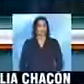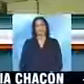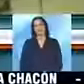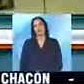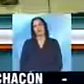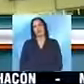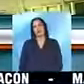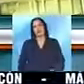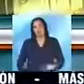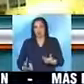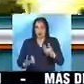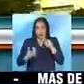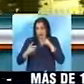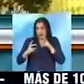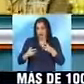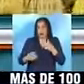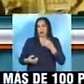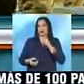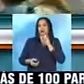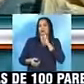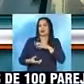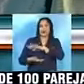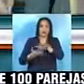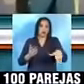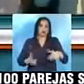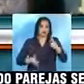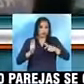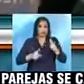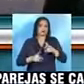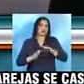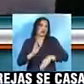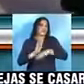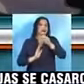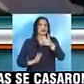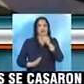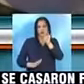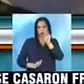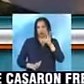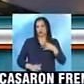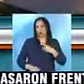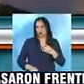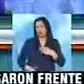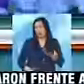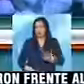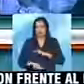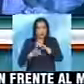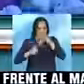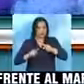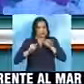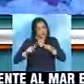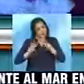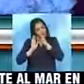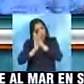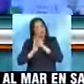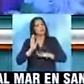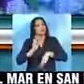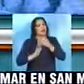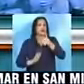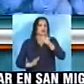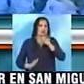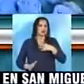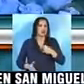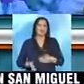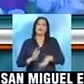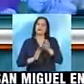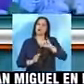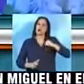Bueno, acá al parecer, según lo que nos mencionan, es que todos son mayores de edad. Todos los que han pasado aquí la noche incluso son mayores de edad, la mayoría